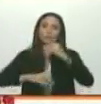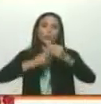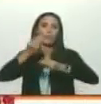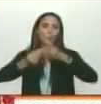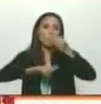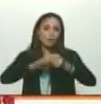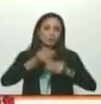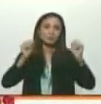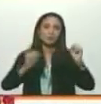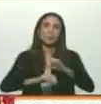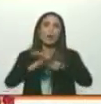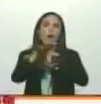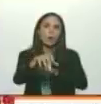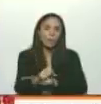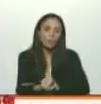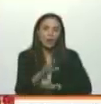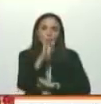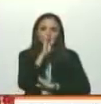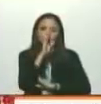¿Cómo se llama?